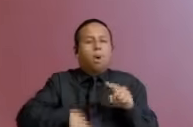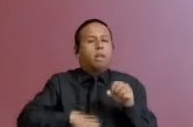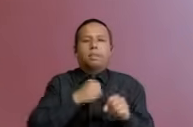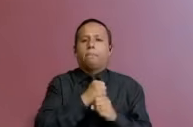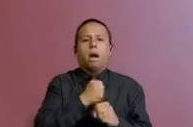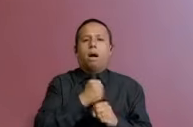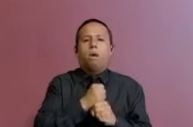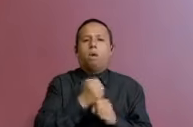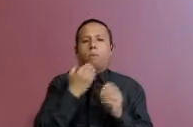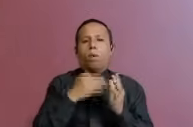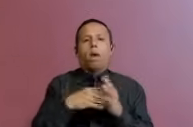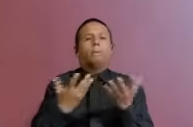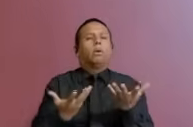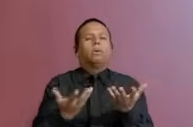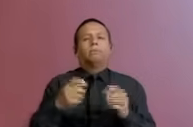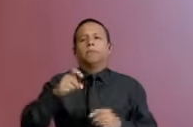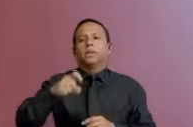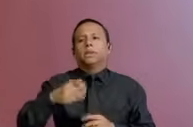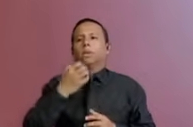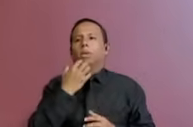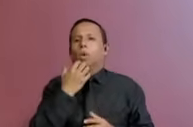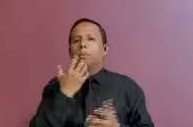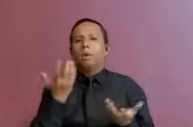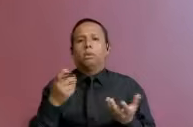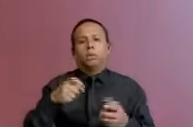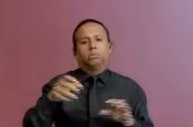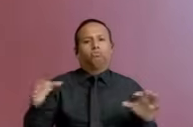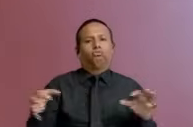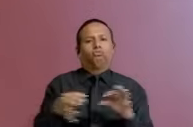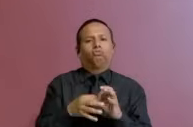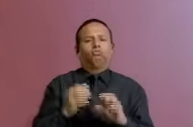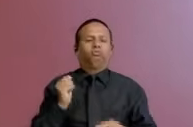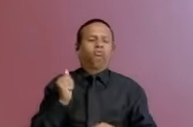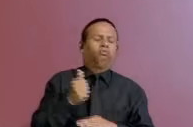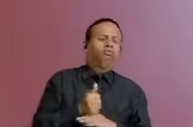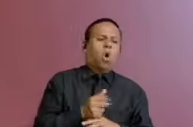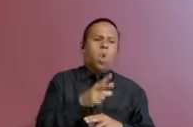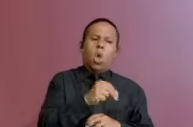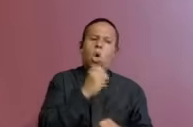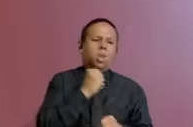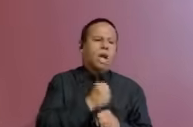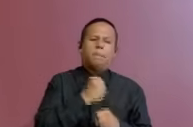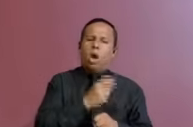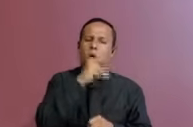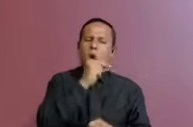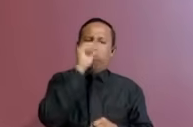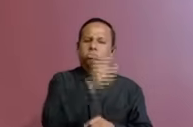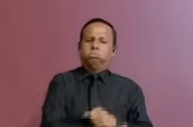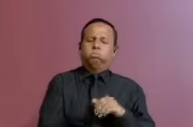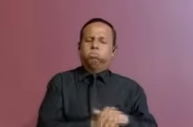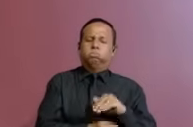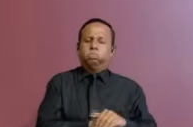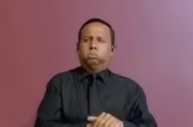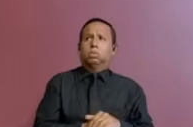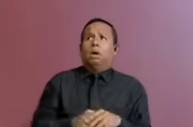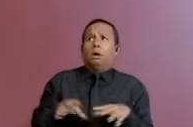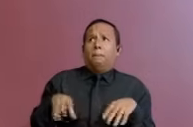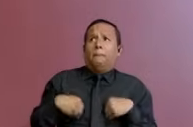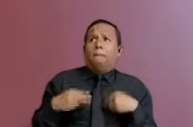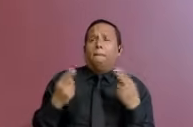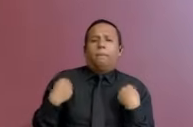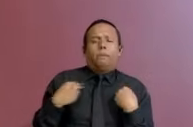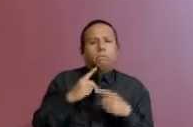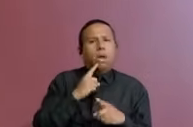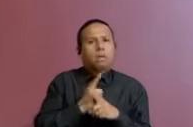el impedimento porque necesitan que exista esta relación de poder sobre la mujer entonces hay muchos casos Lamentablemente de violencia